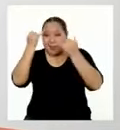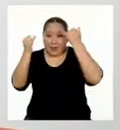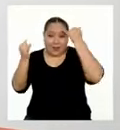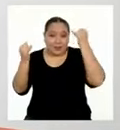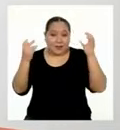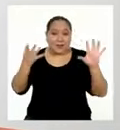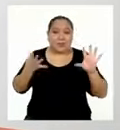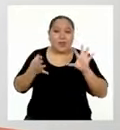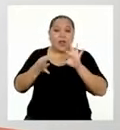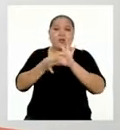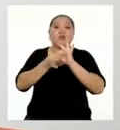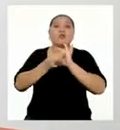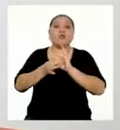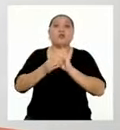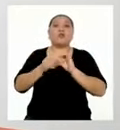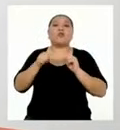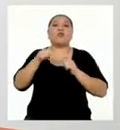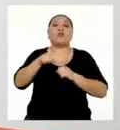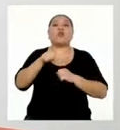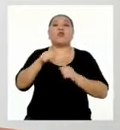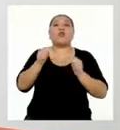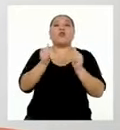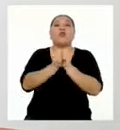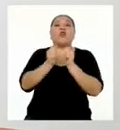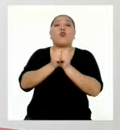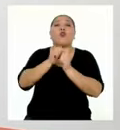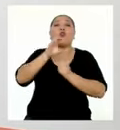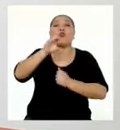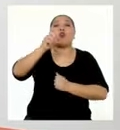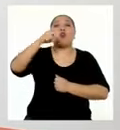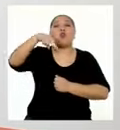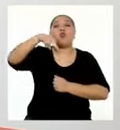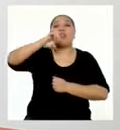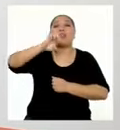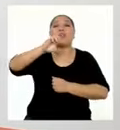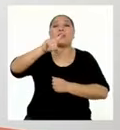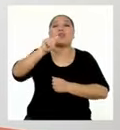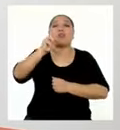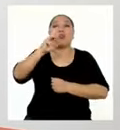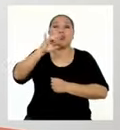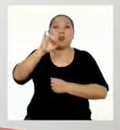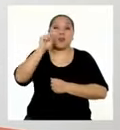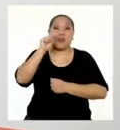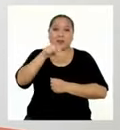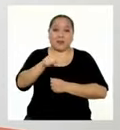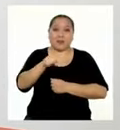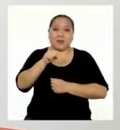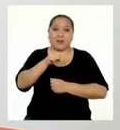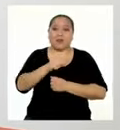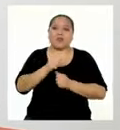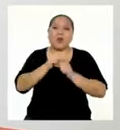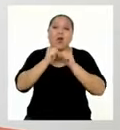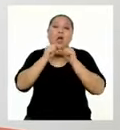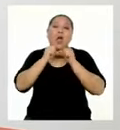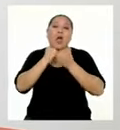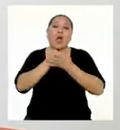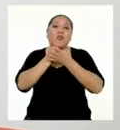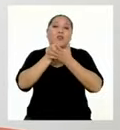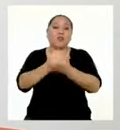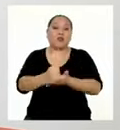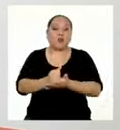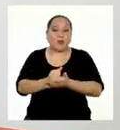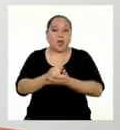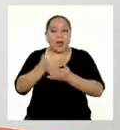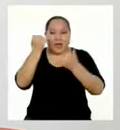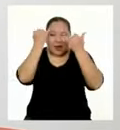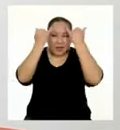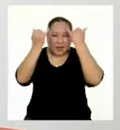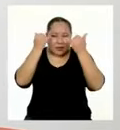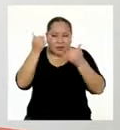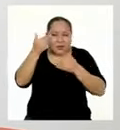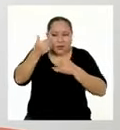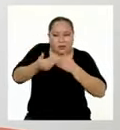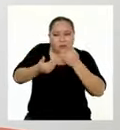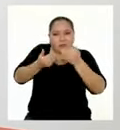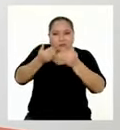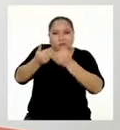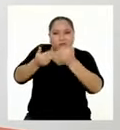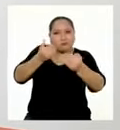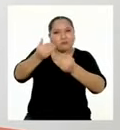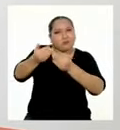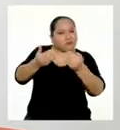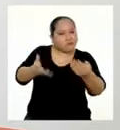mediante conectores y referentes pertinentes que permitan que el texto fluya, tenga sentido y se